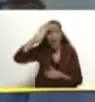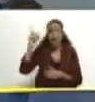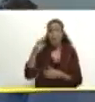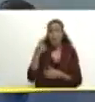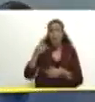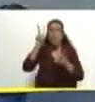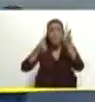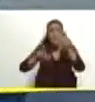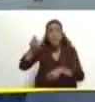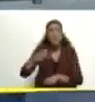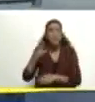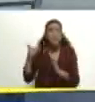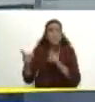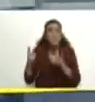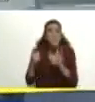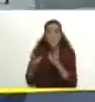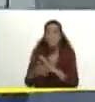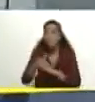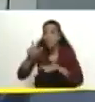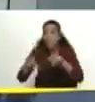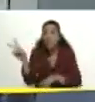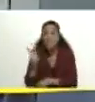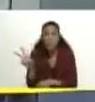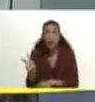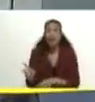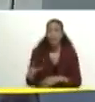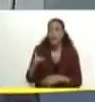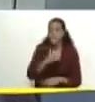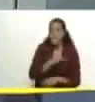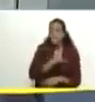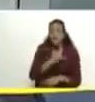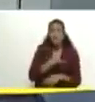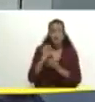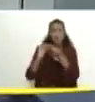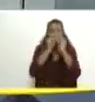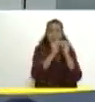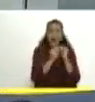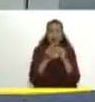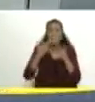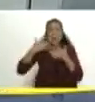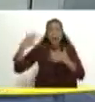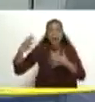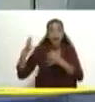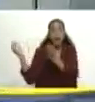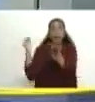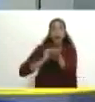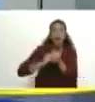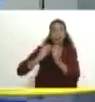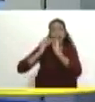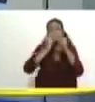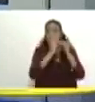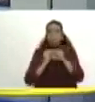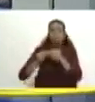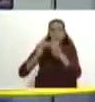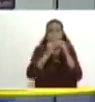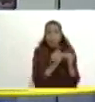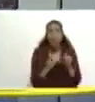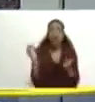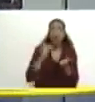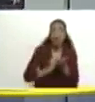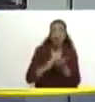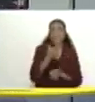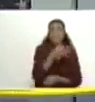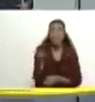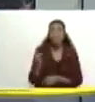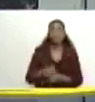con otros equipos reparamos otros, con tecnología venezolana logramos encontrar el milagro de poder rehabilitar todos estos equipos. A mi